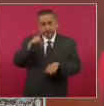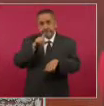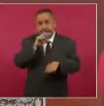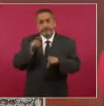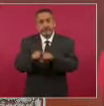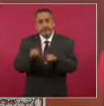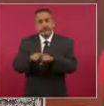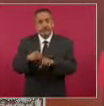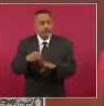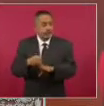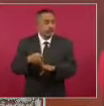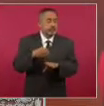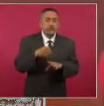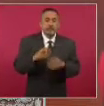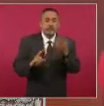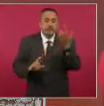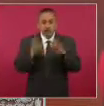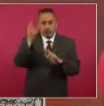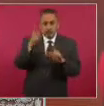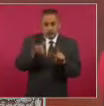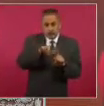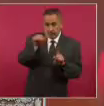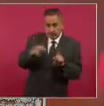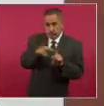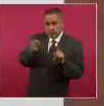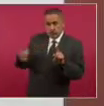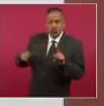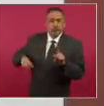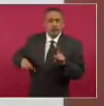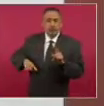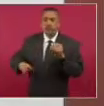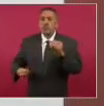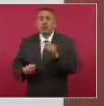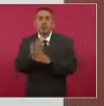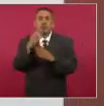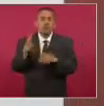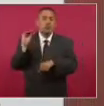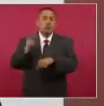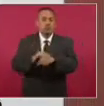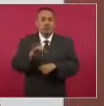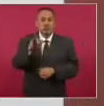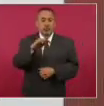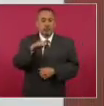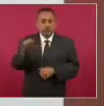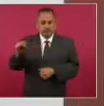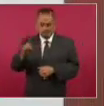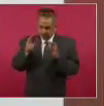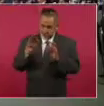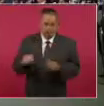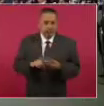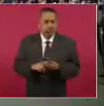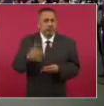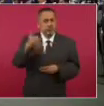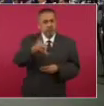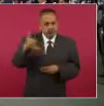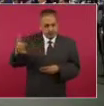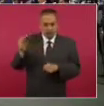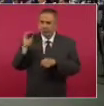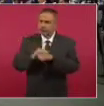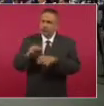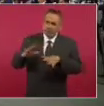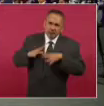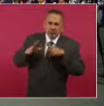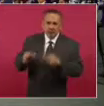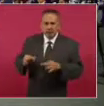los gobiernos posrevolucionarios surgieron el Instituto Mexicano del Seguro Social y el Infonavit, entre